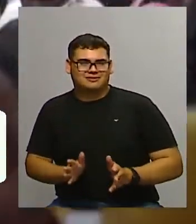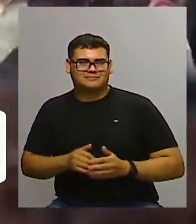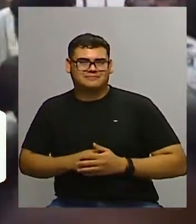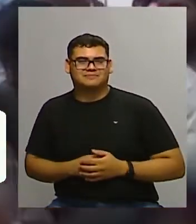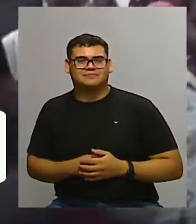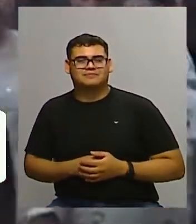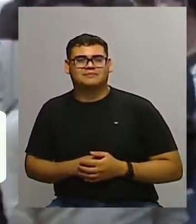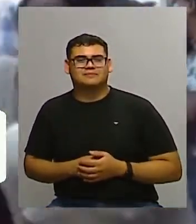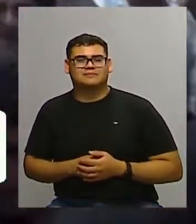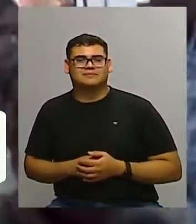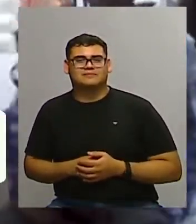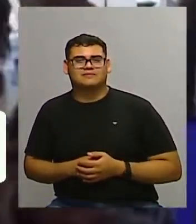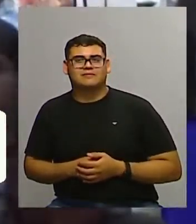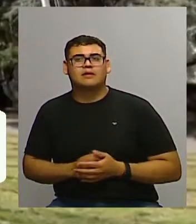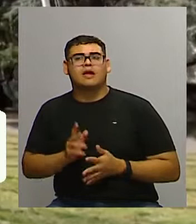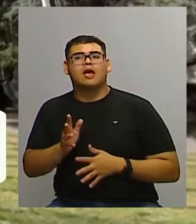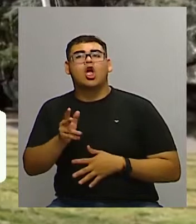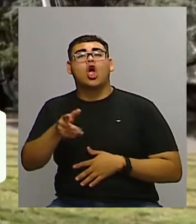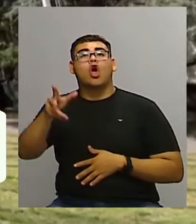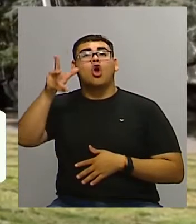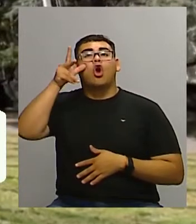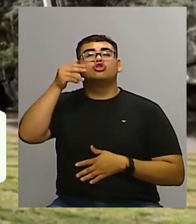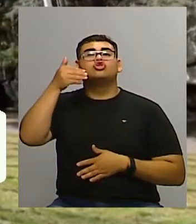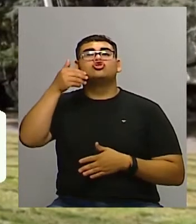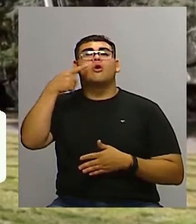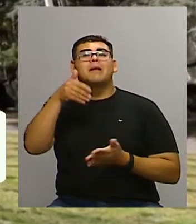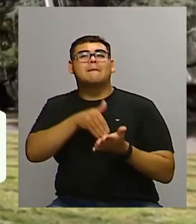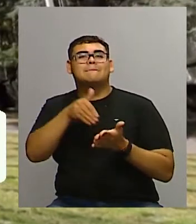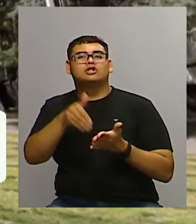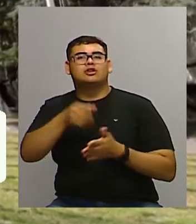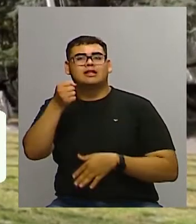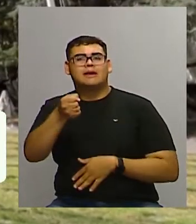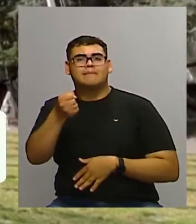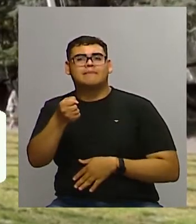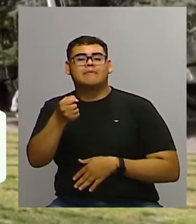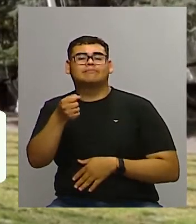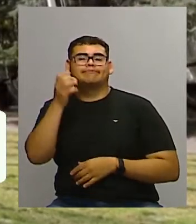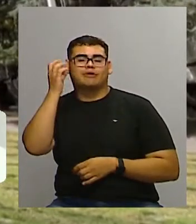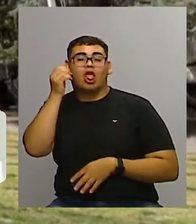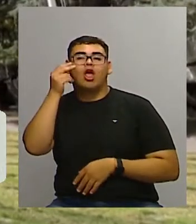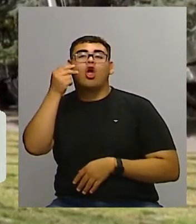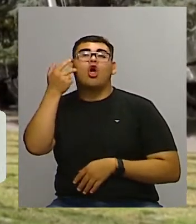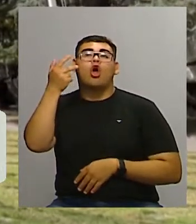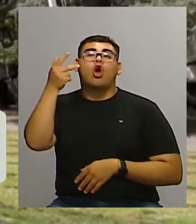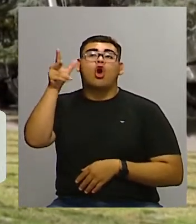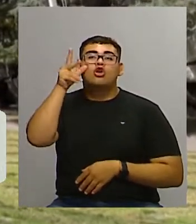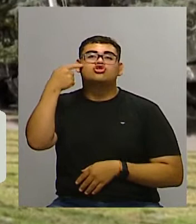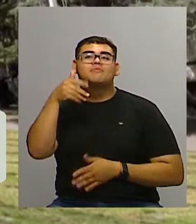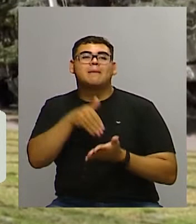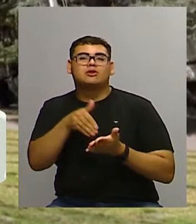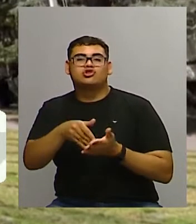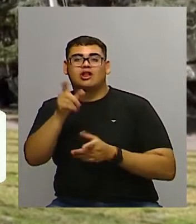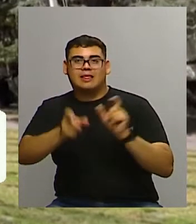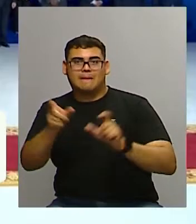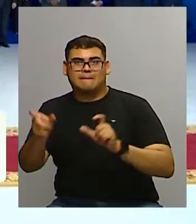que digamos, el valor que tiene llegar a esa cifra, ¿no? 8.000 millones de personas en este mundo. Absolutamente. Ya se espera que para el 2100 vamos a